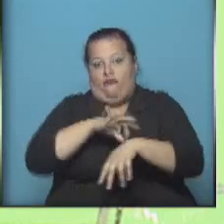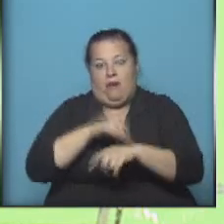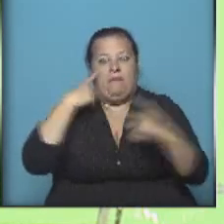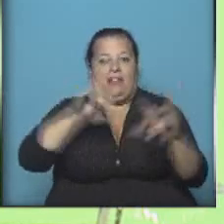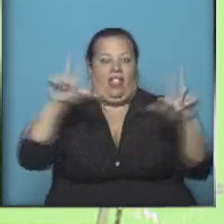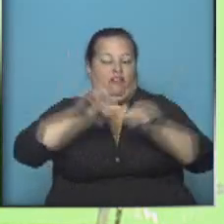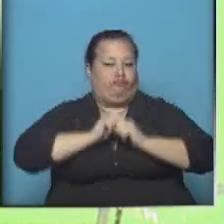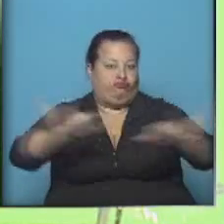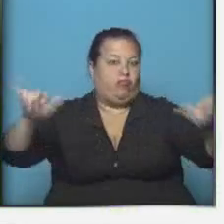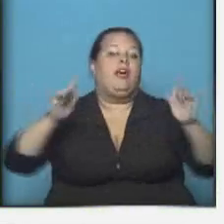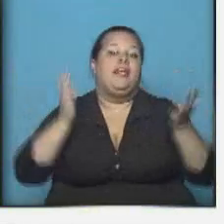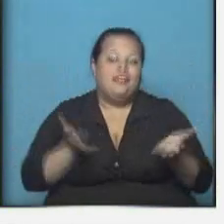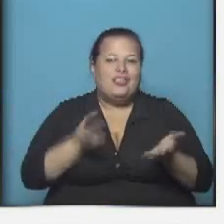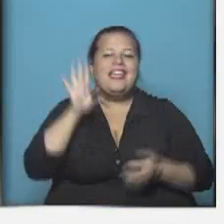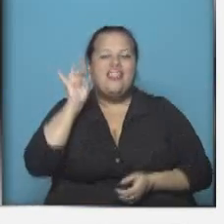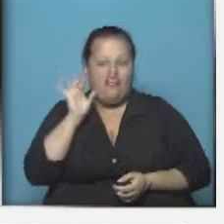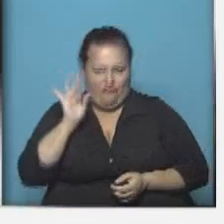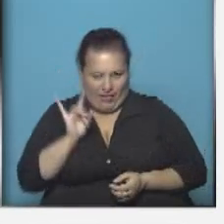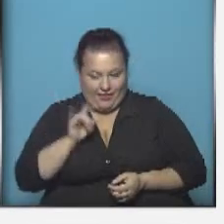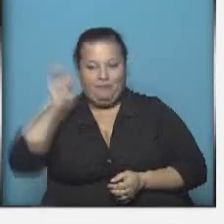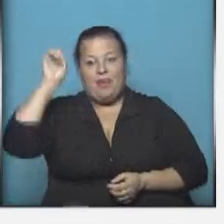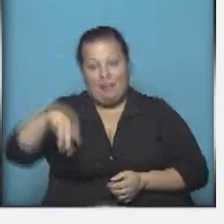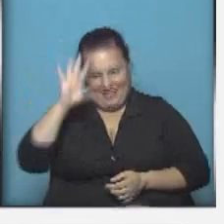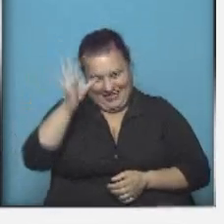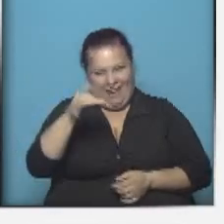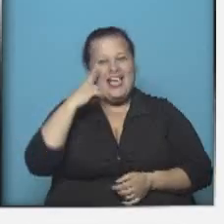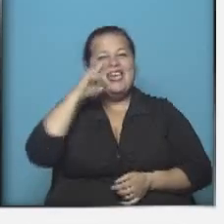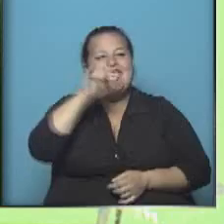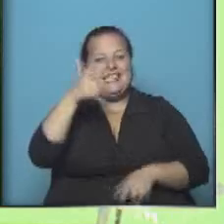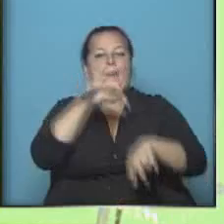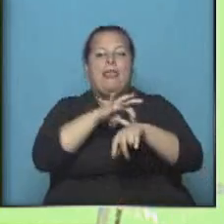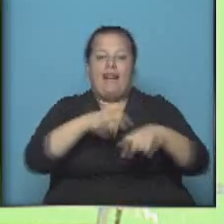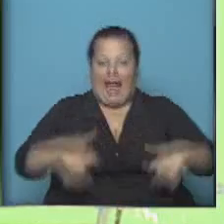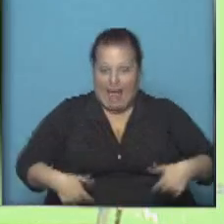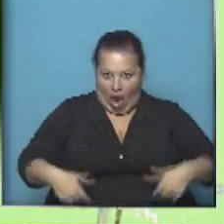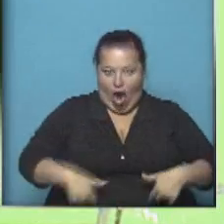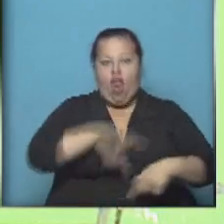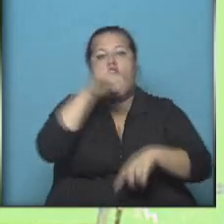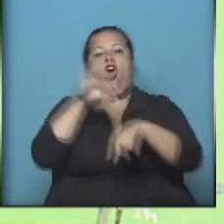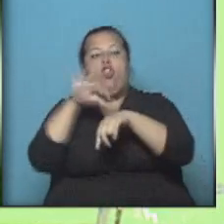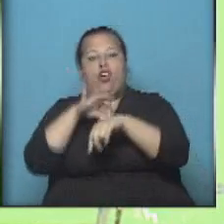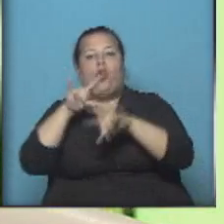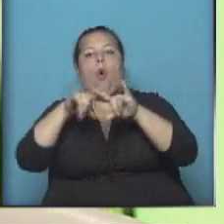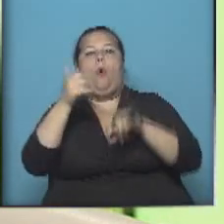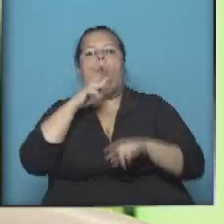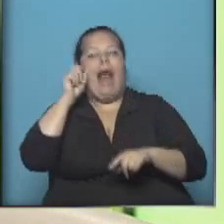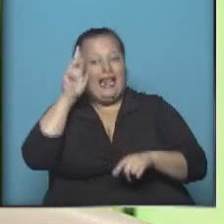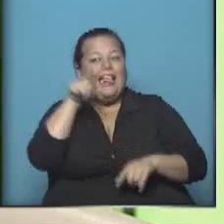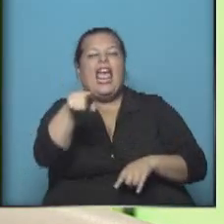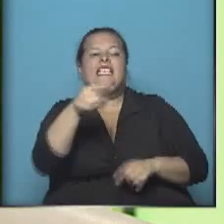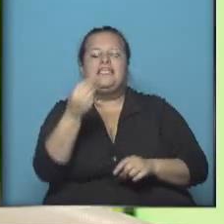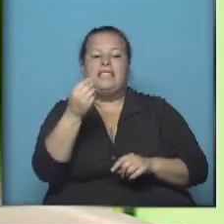programas de televisión. Bueno, es complejo. Está con nosotros, ya saben, la doctora Isa, que es ginecóloga. Está con nosotros el doctor Walter Guedín, que